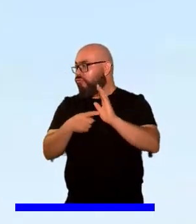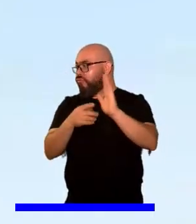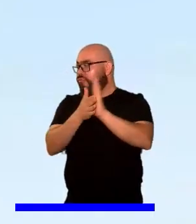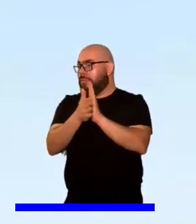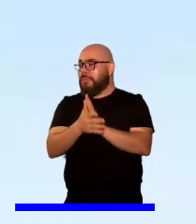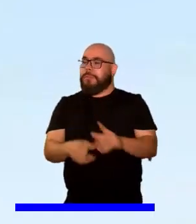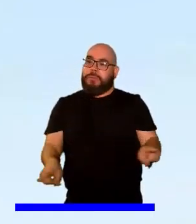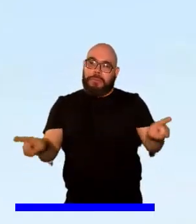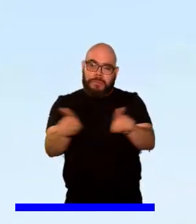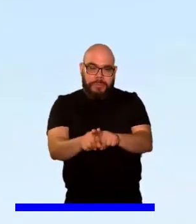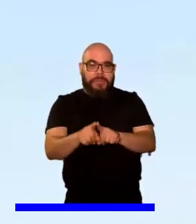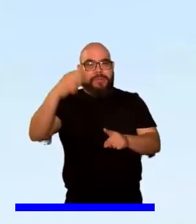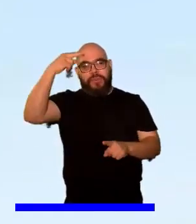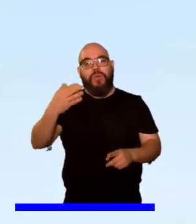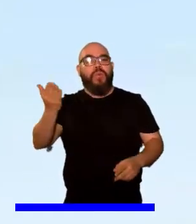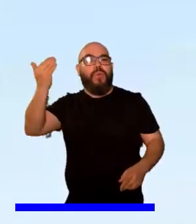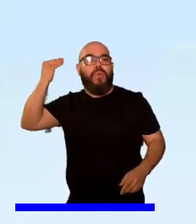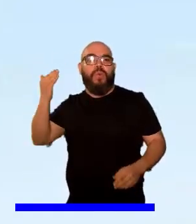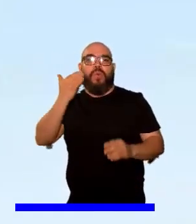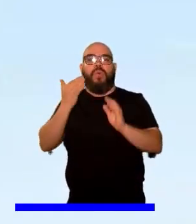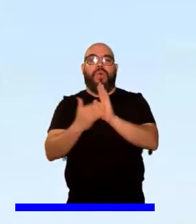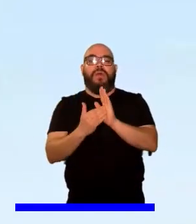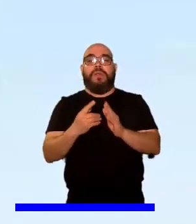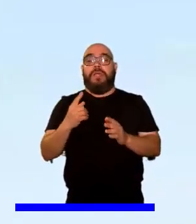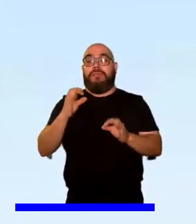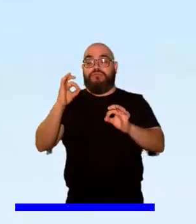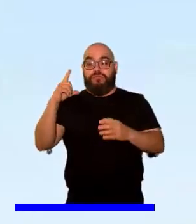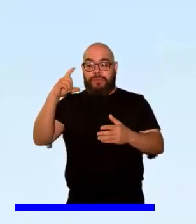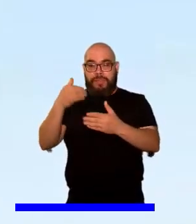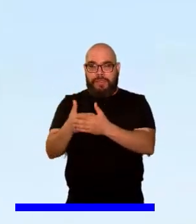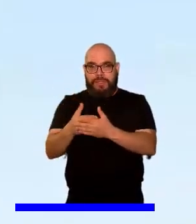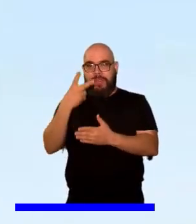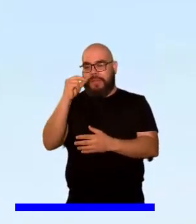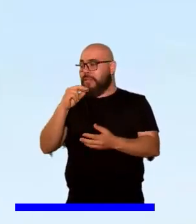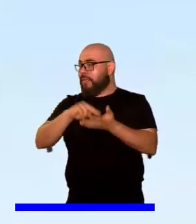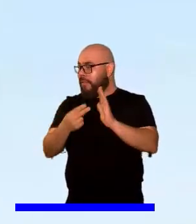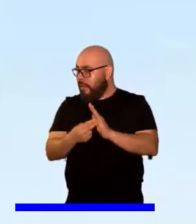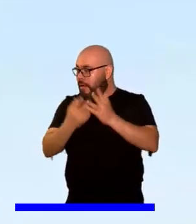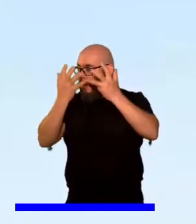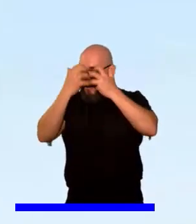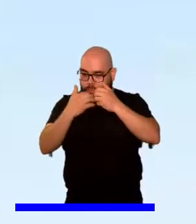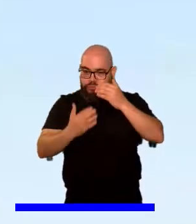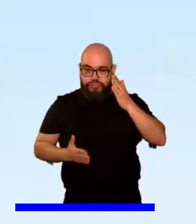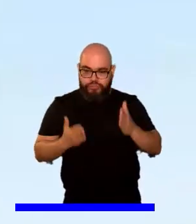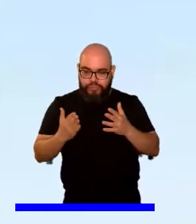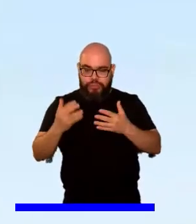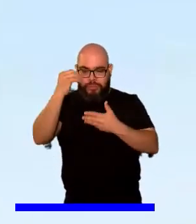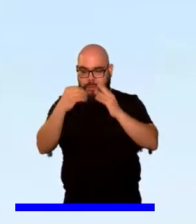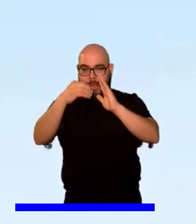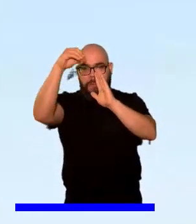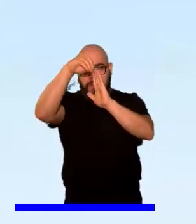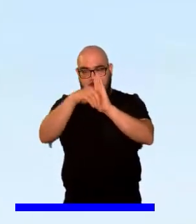Misma historia en el siglo XX. Tecnologías de la información. Ya podemos empezar a automatizar procesos. Ya hay computadores en todo lado, ya hay máquinas